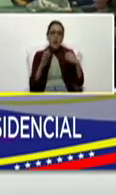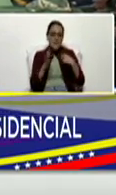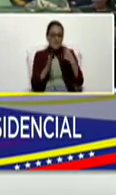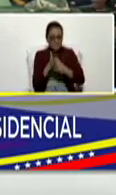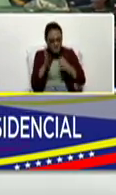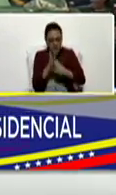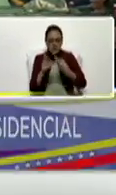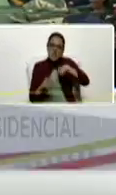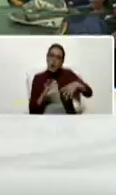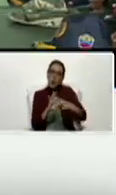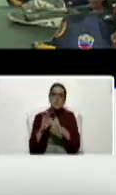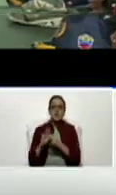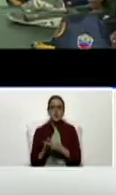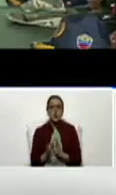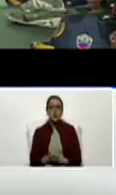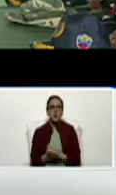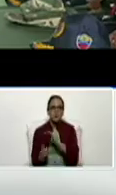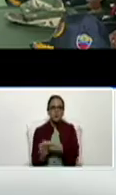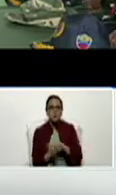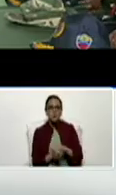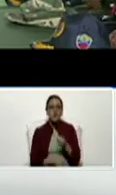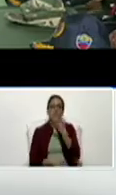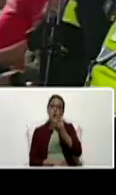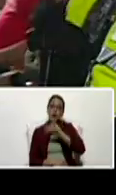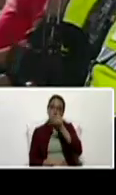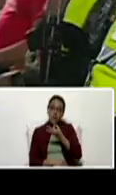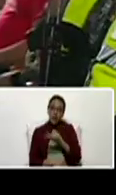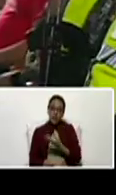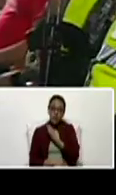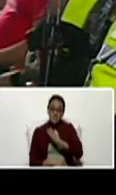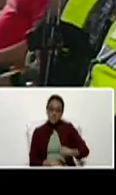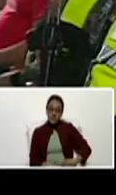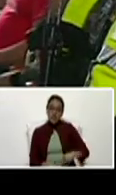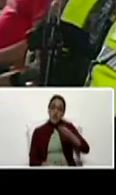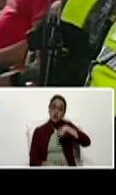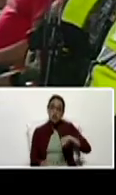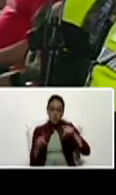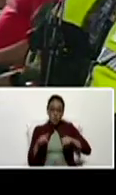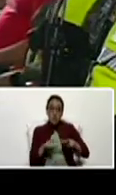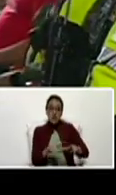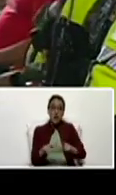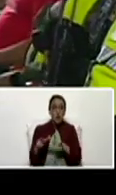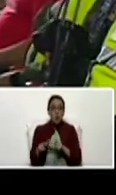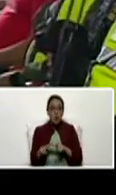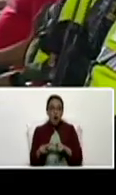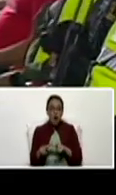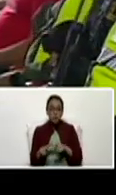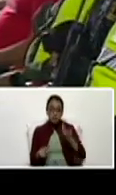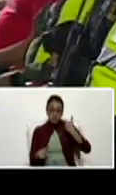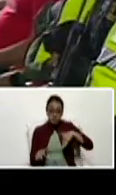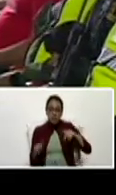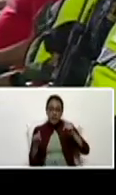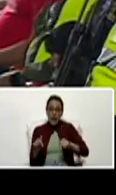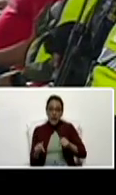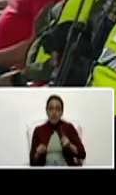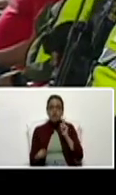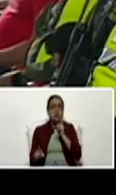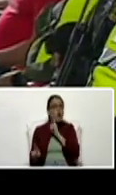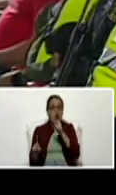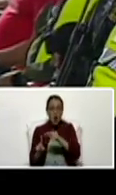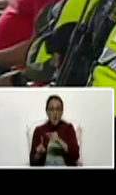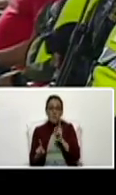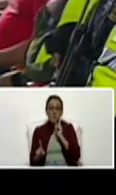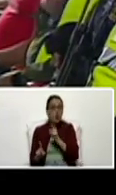Bueno buenas tardes mi comandante en jefe desde acá desde este bulevard que lleva el nombre pues de nuestro comandante